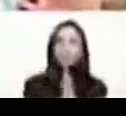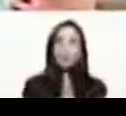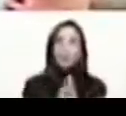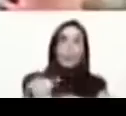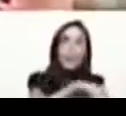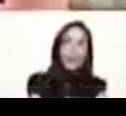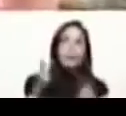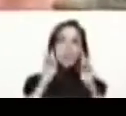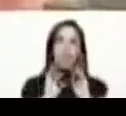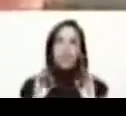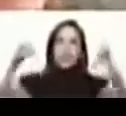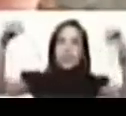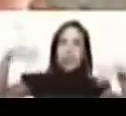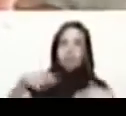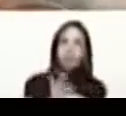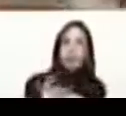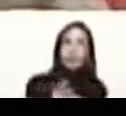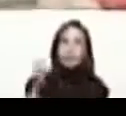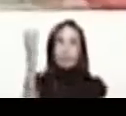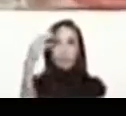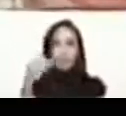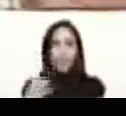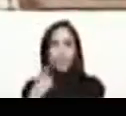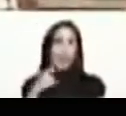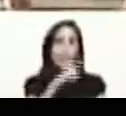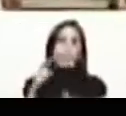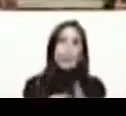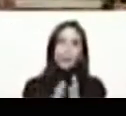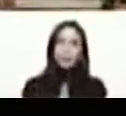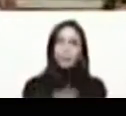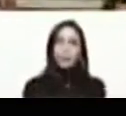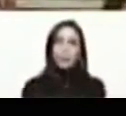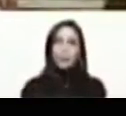las calles, que funcionen los semáforos.